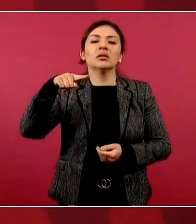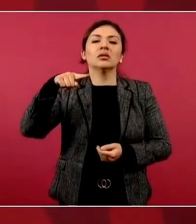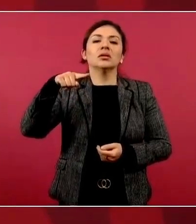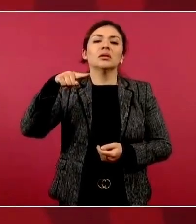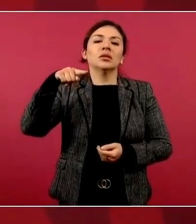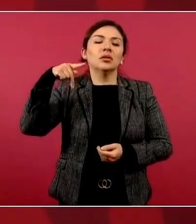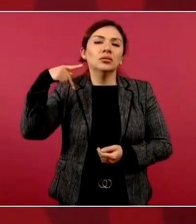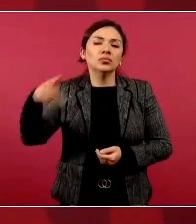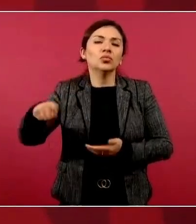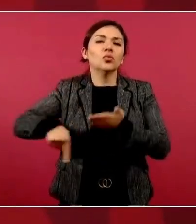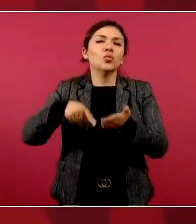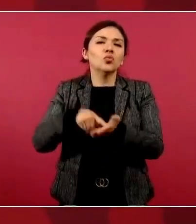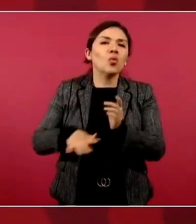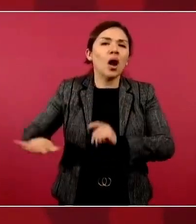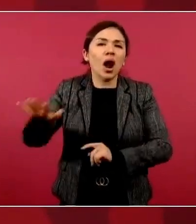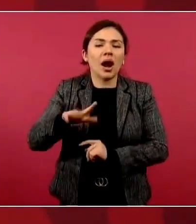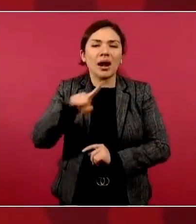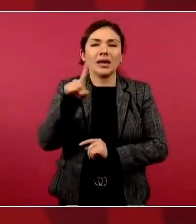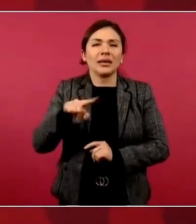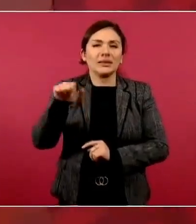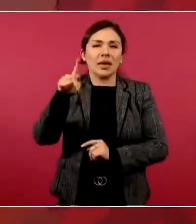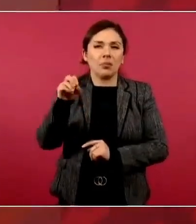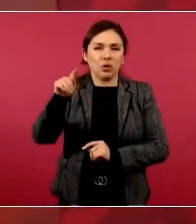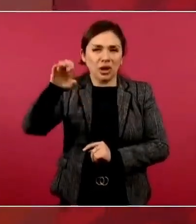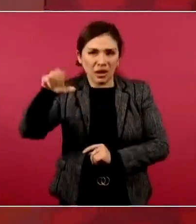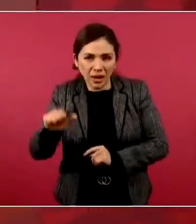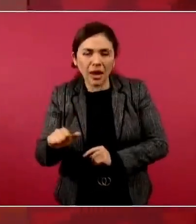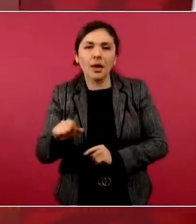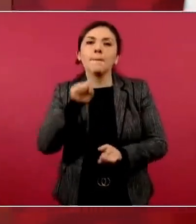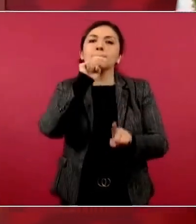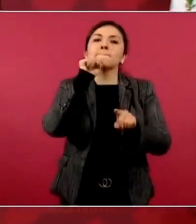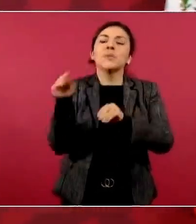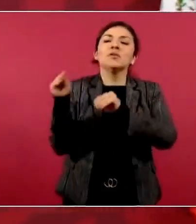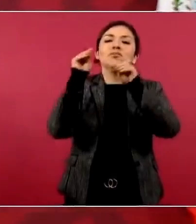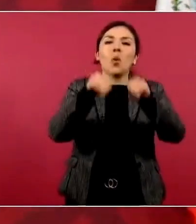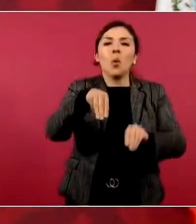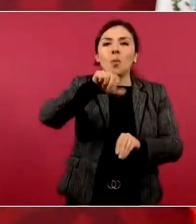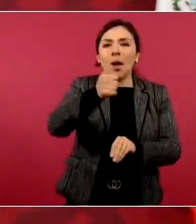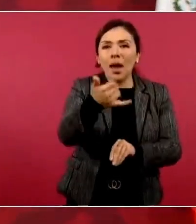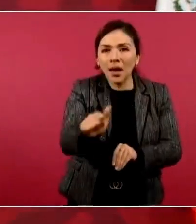en la región zapoteca y en la región maya.